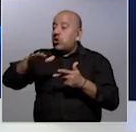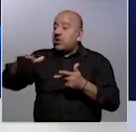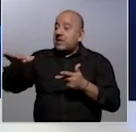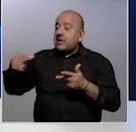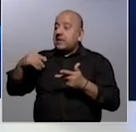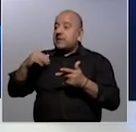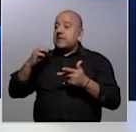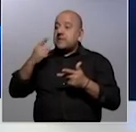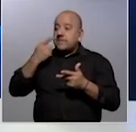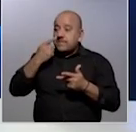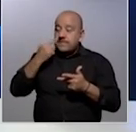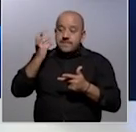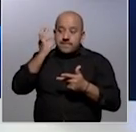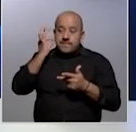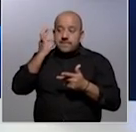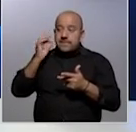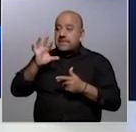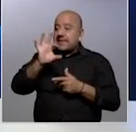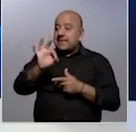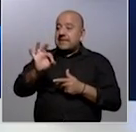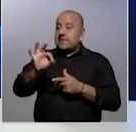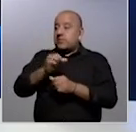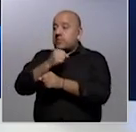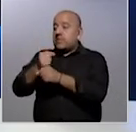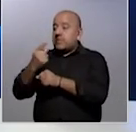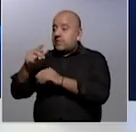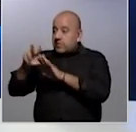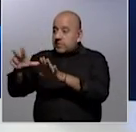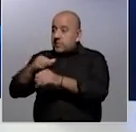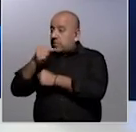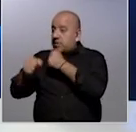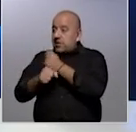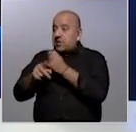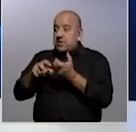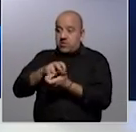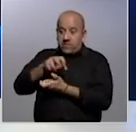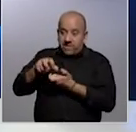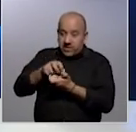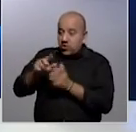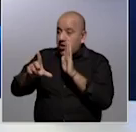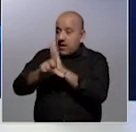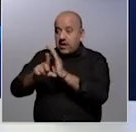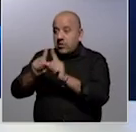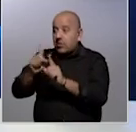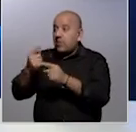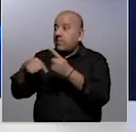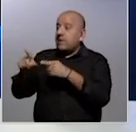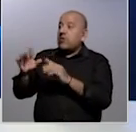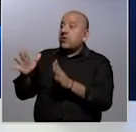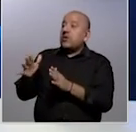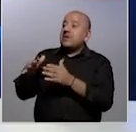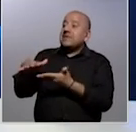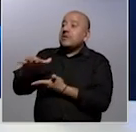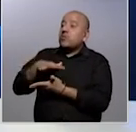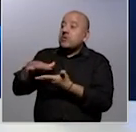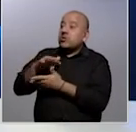adolescentes de 0 a 18 años que no están en conflicto con ninguna ley pero que están en situación de protección